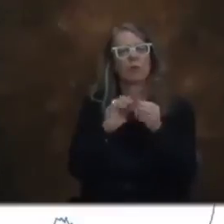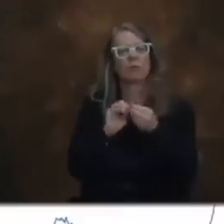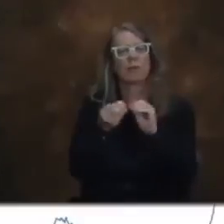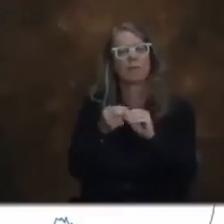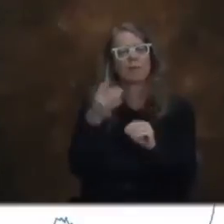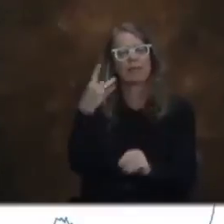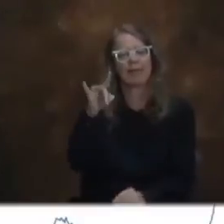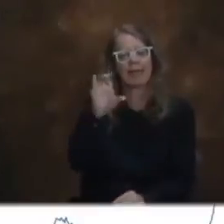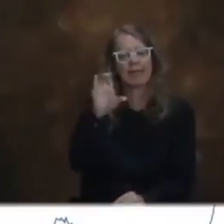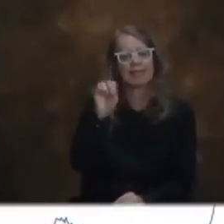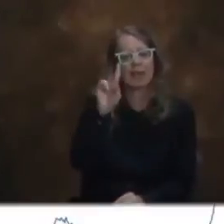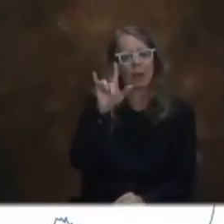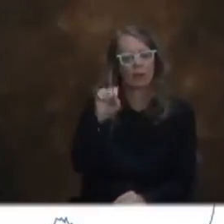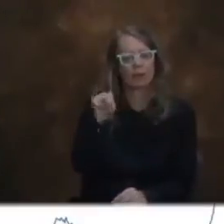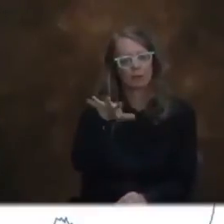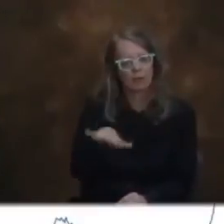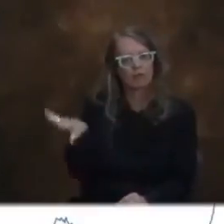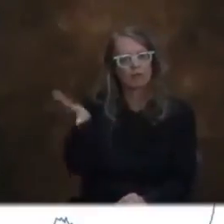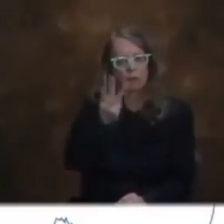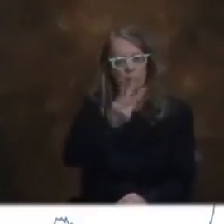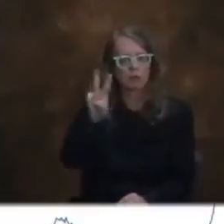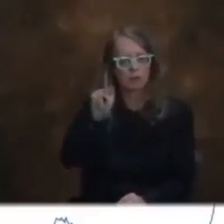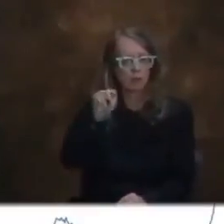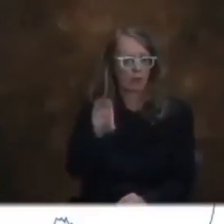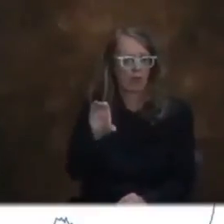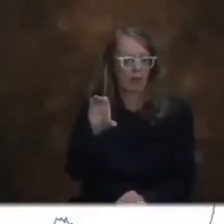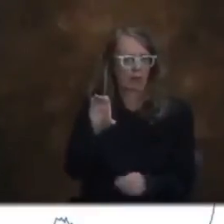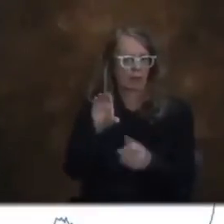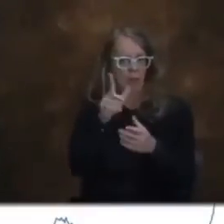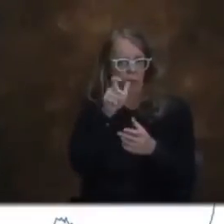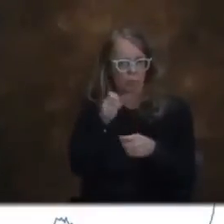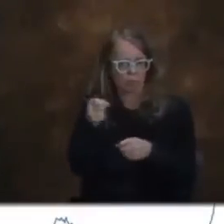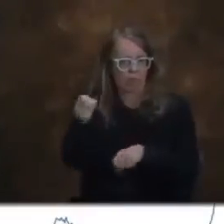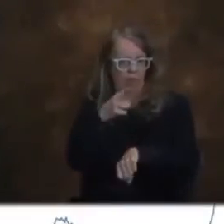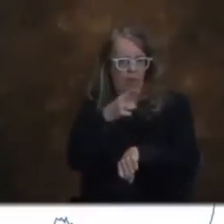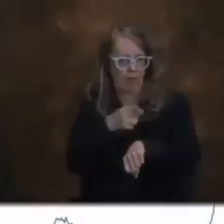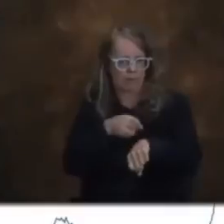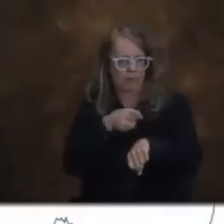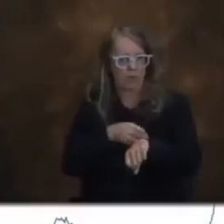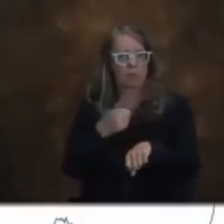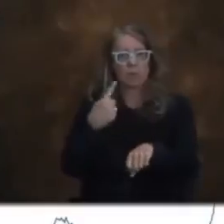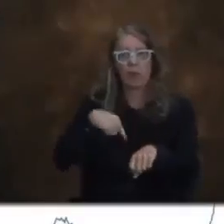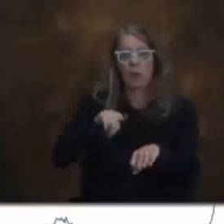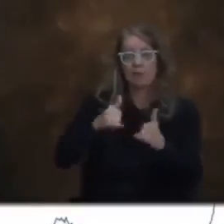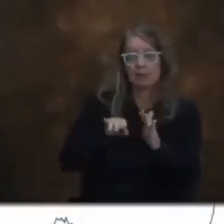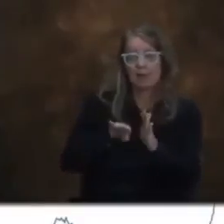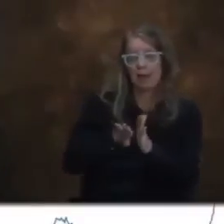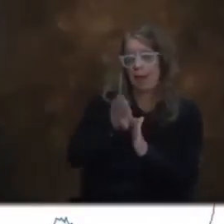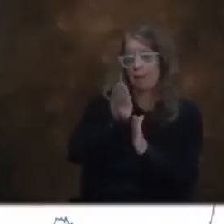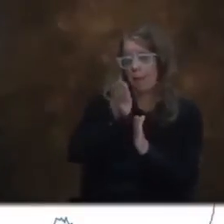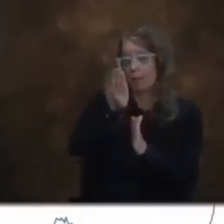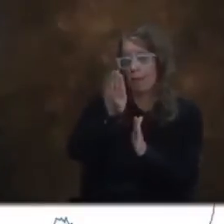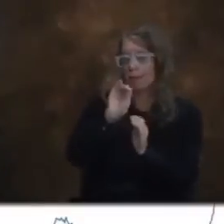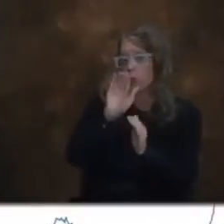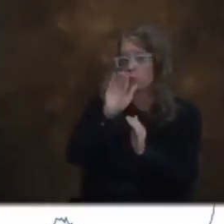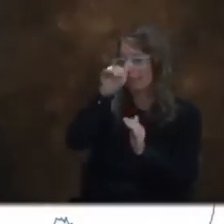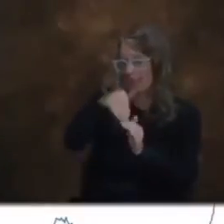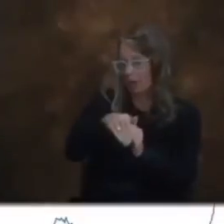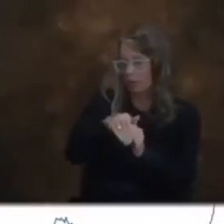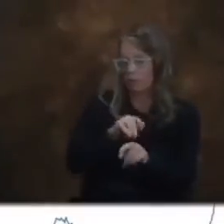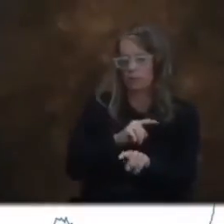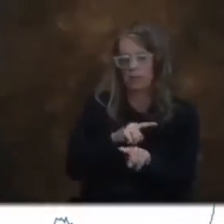18 condados y mientras no hemos pasado la curva en otros lugares tampoco